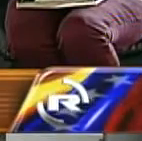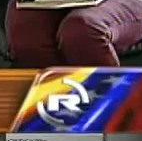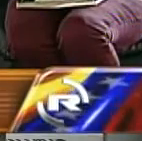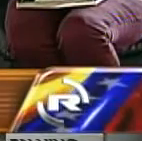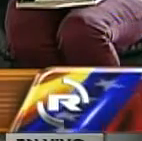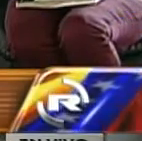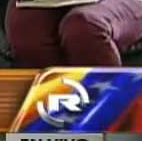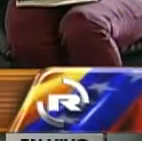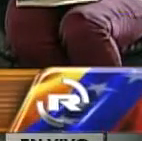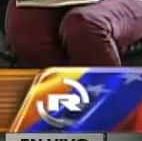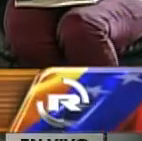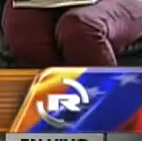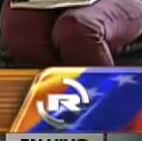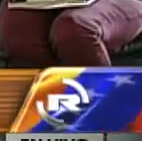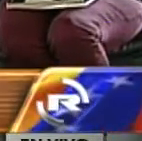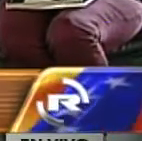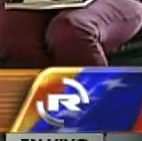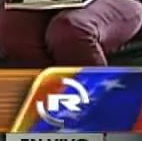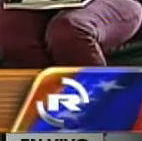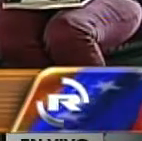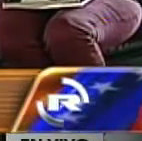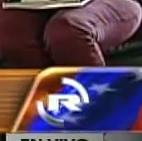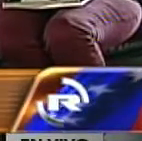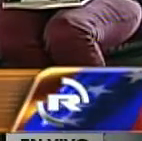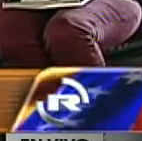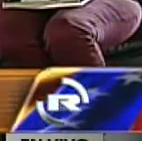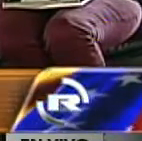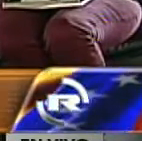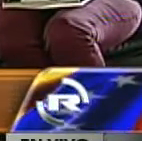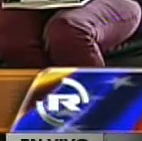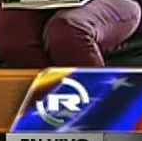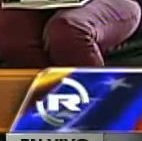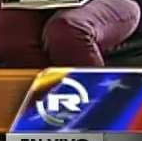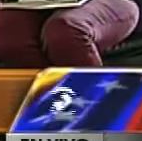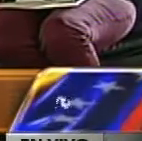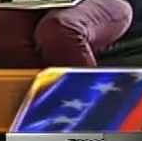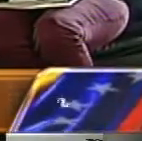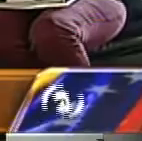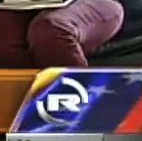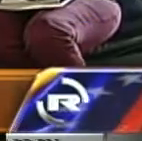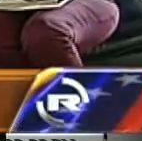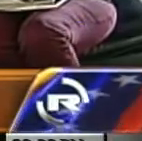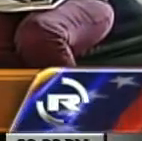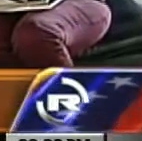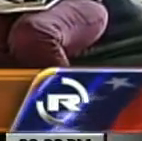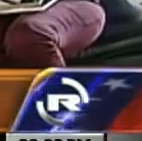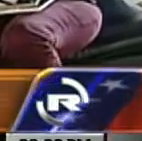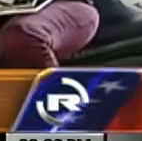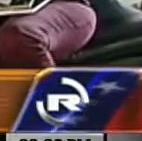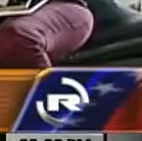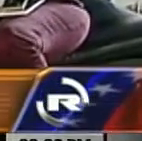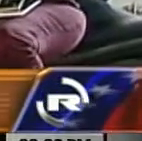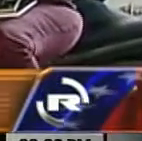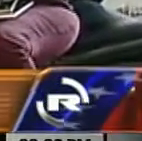de Historia Regional y Local. Así, los invitados de Colombia y Quito han reconocido este como un hecho